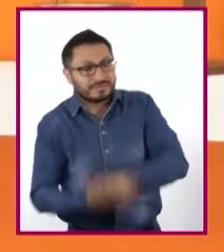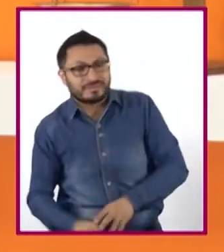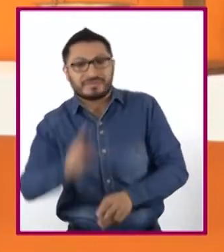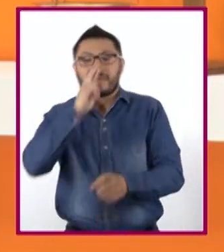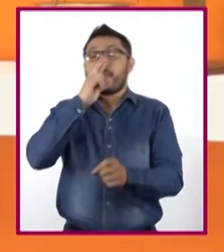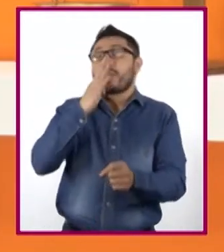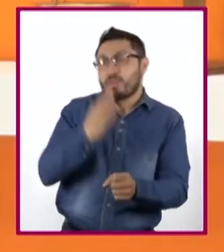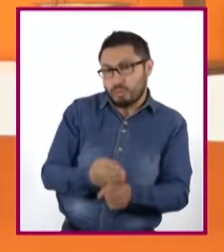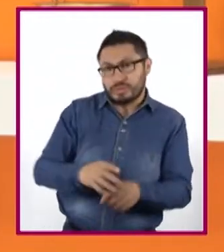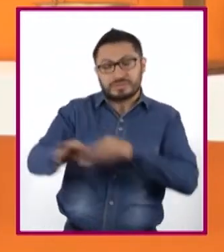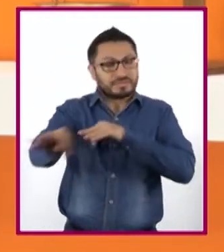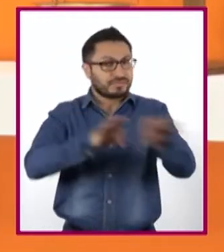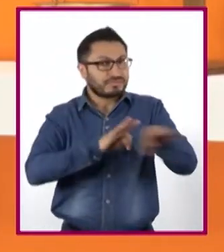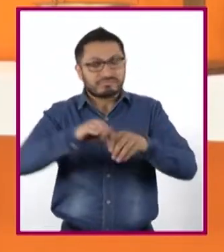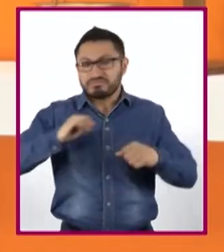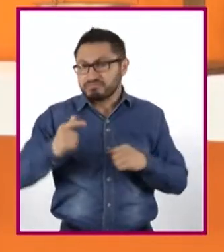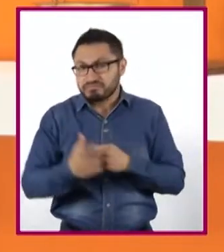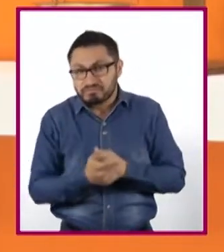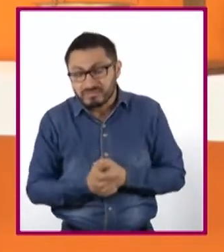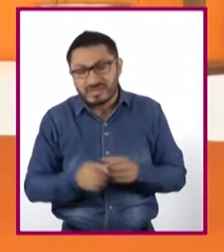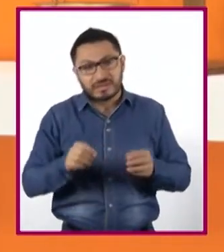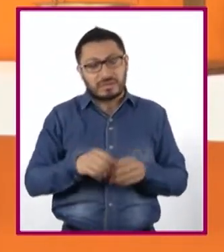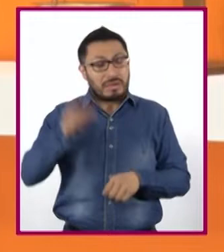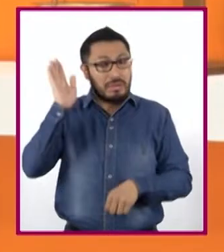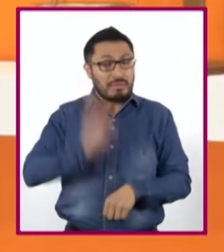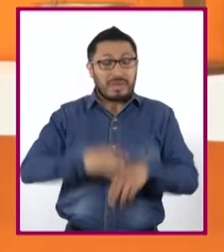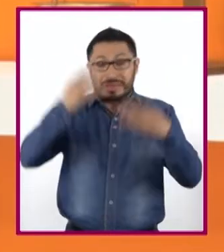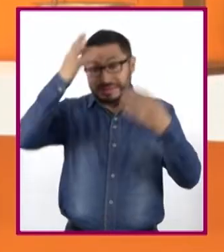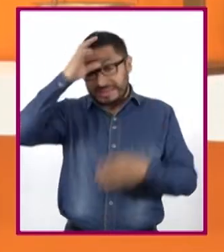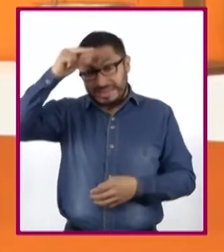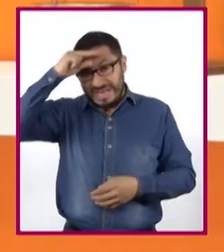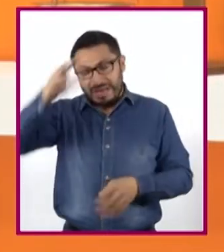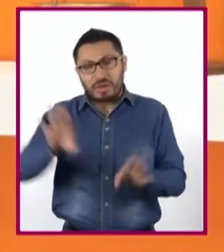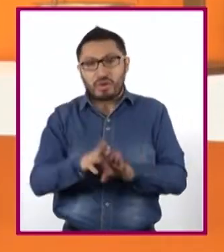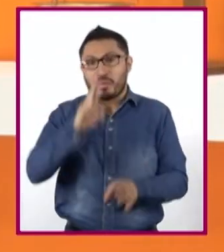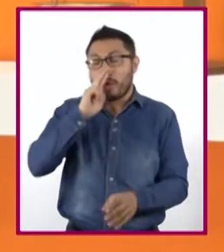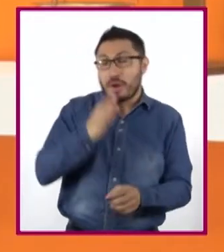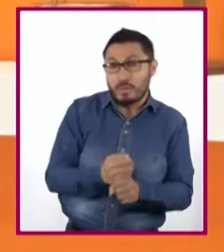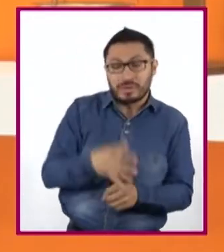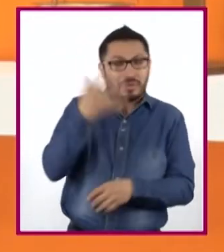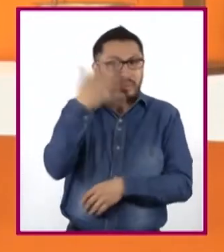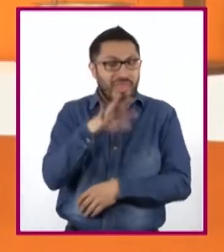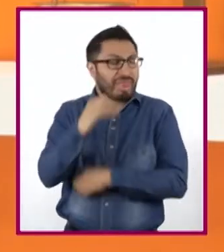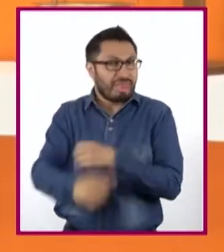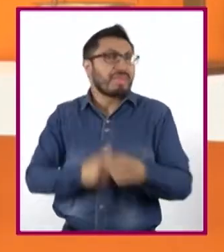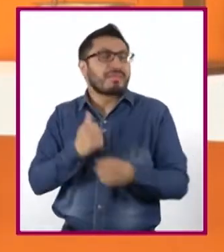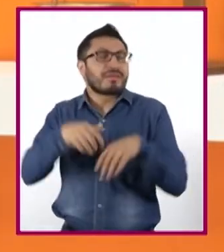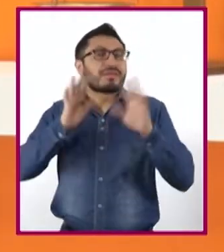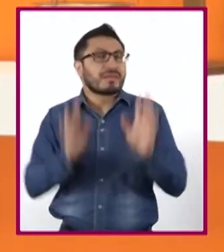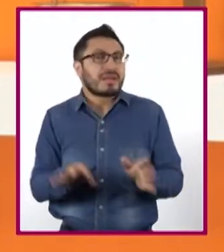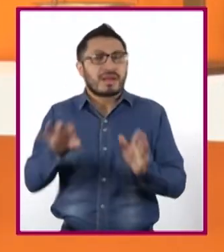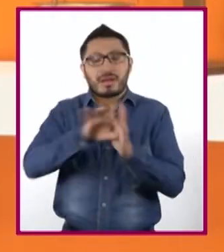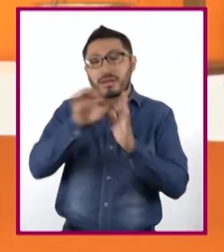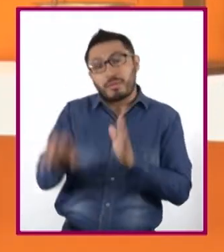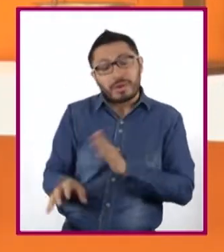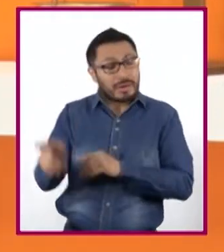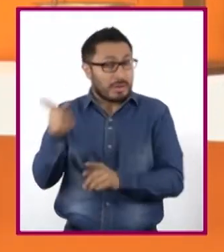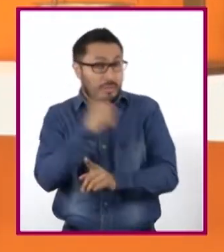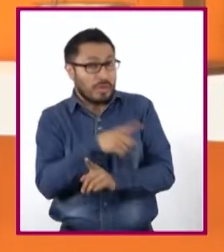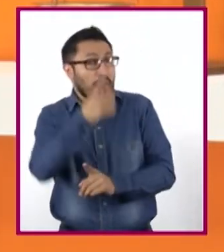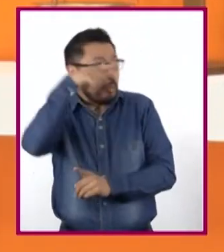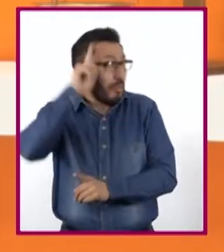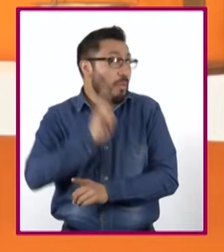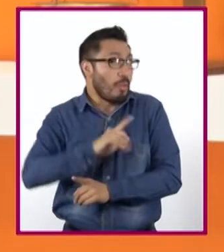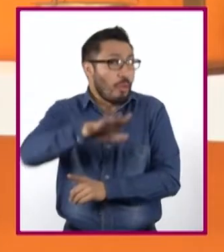un oficio. Los más brillantes podían asumir responsabilidades desde los 10 años. En el caso de las mujeres, el paso